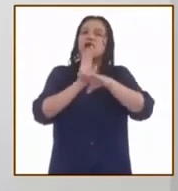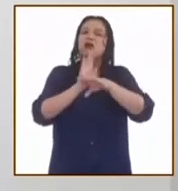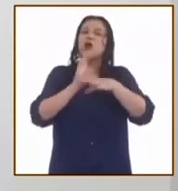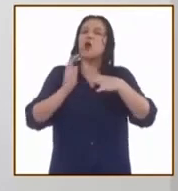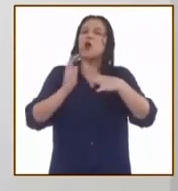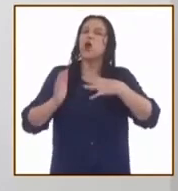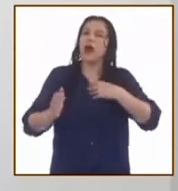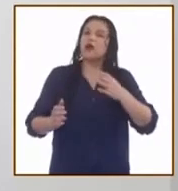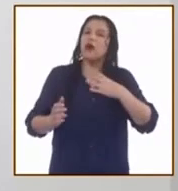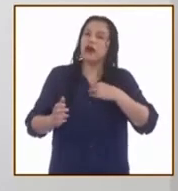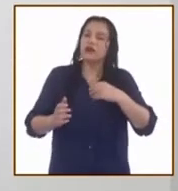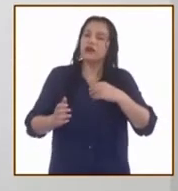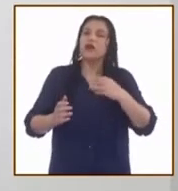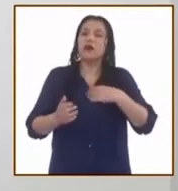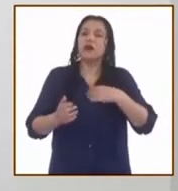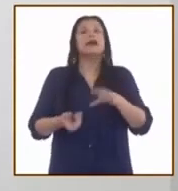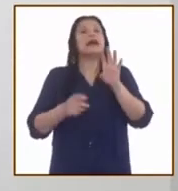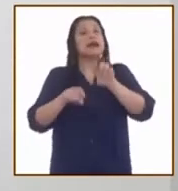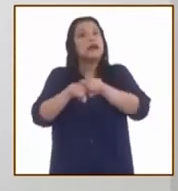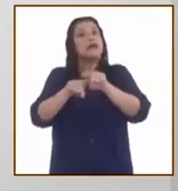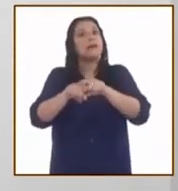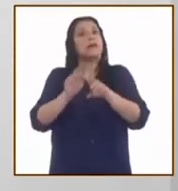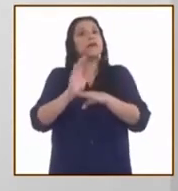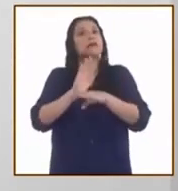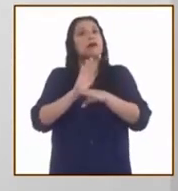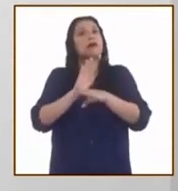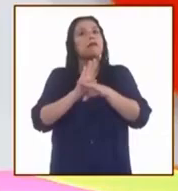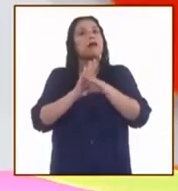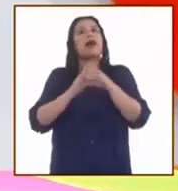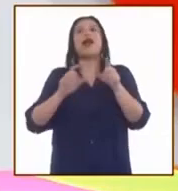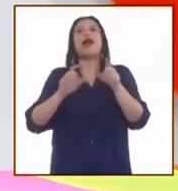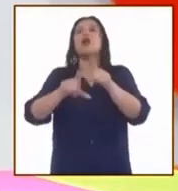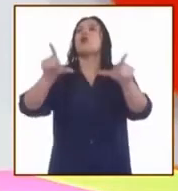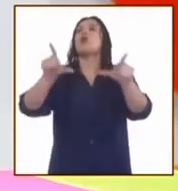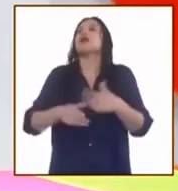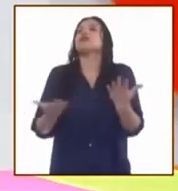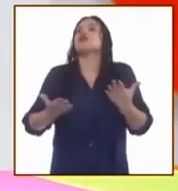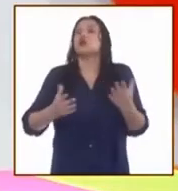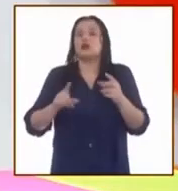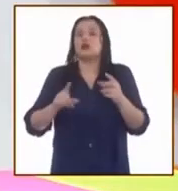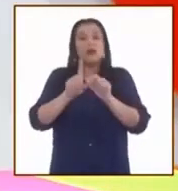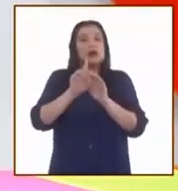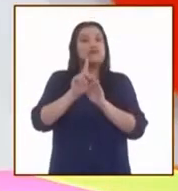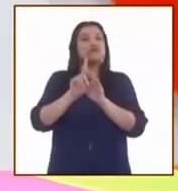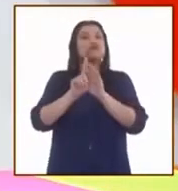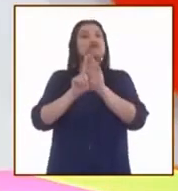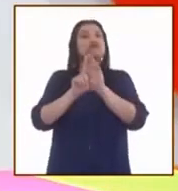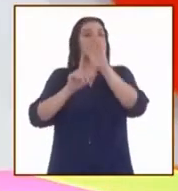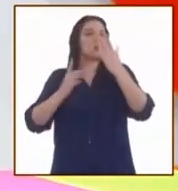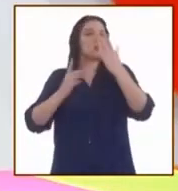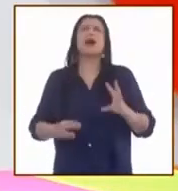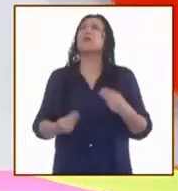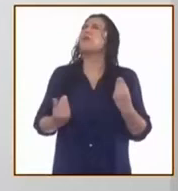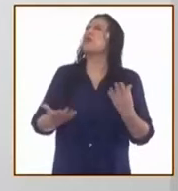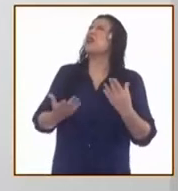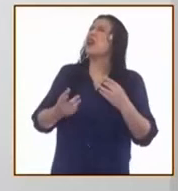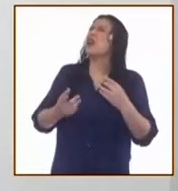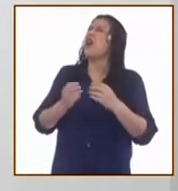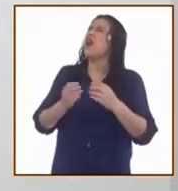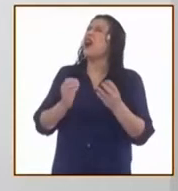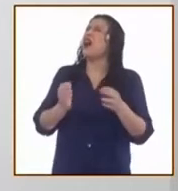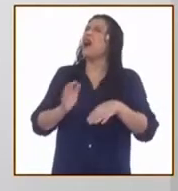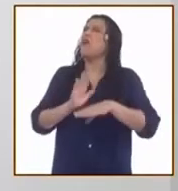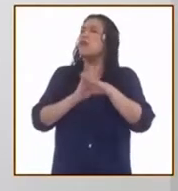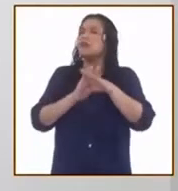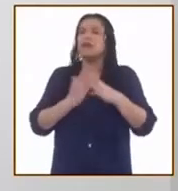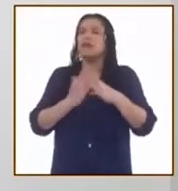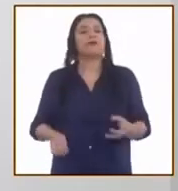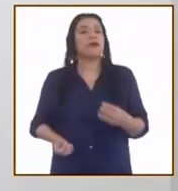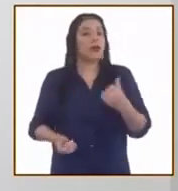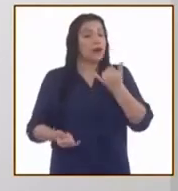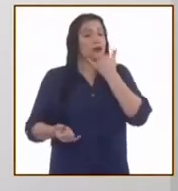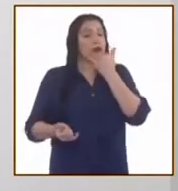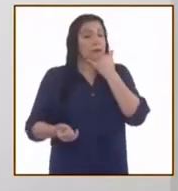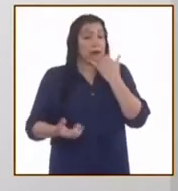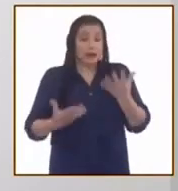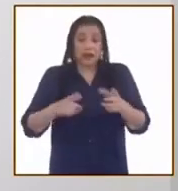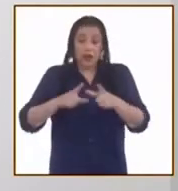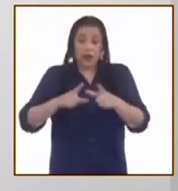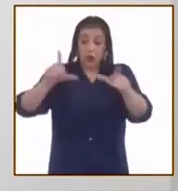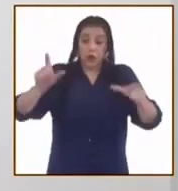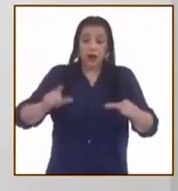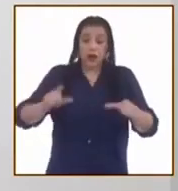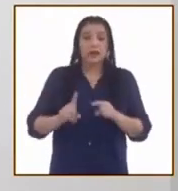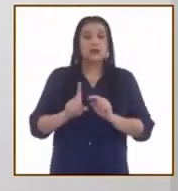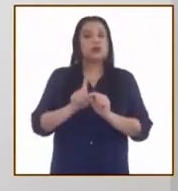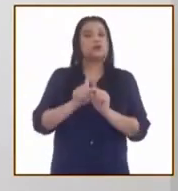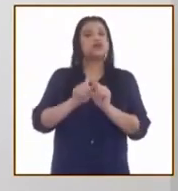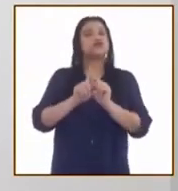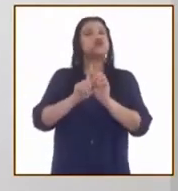con la altura del lugar en donde la persona se encuentre. ¿Por qué aumenta con la altura la frecuencia cardíaca? Lo que sucede es que en las alturas